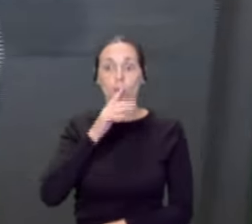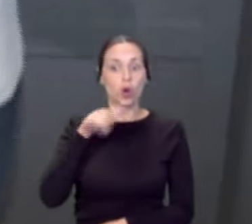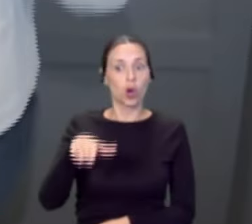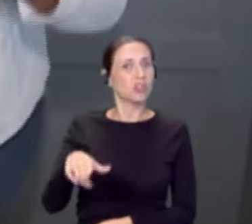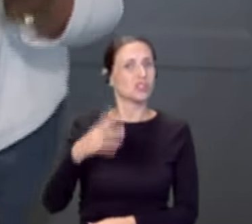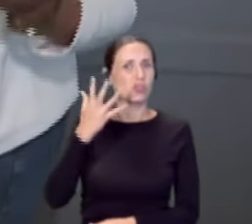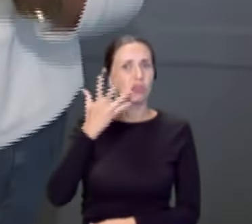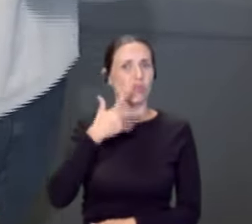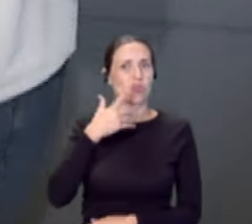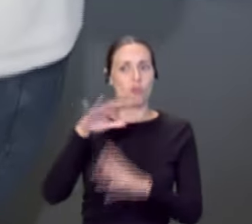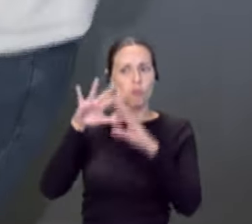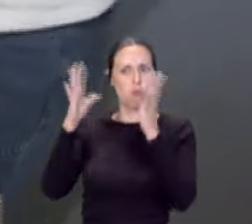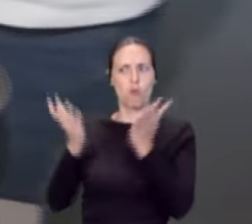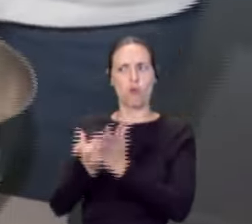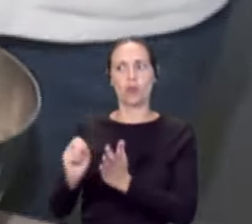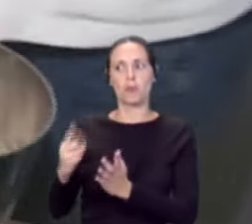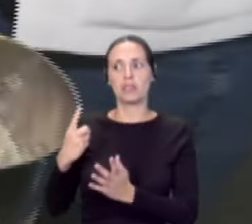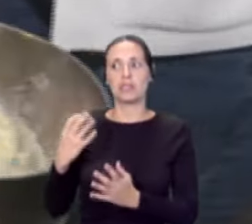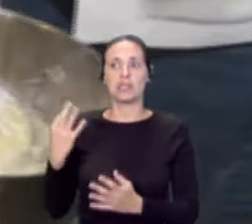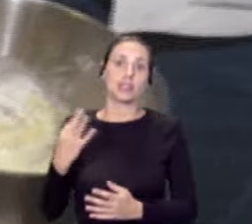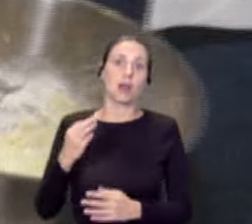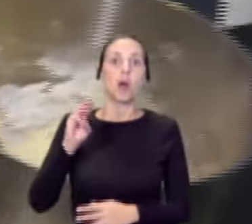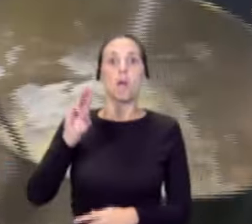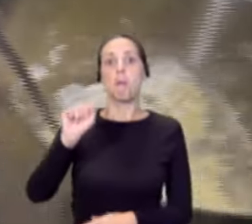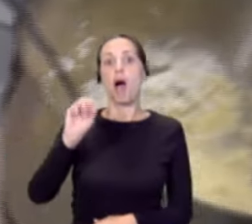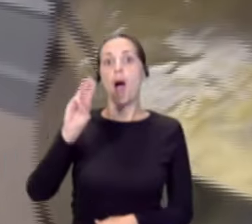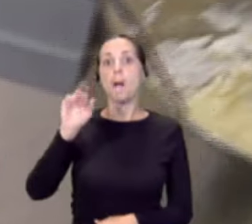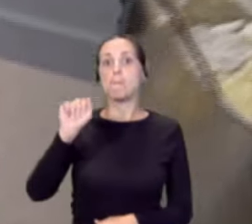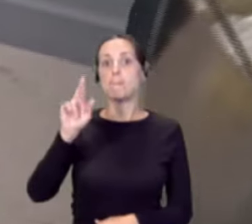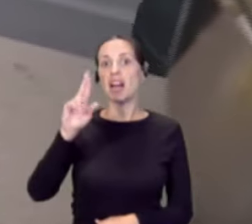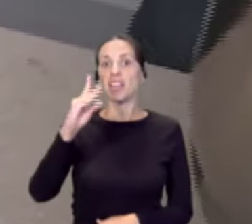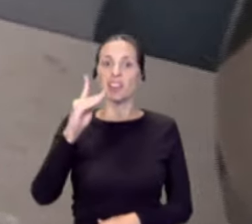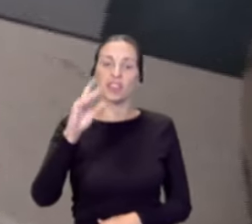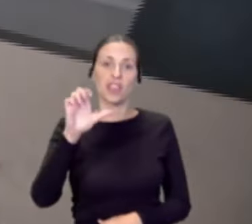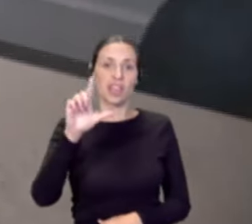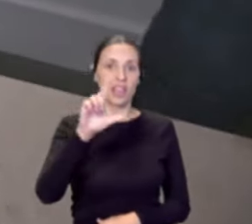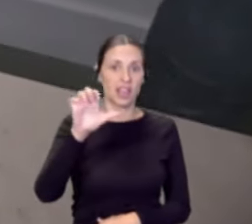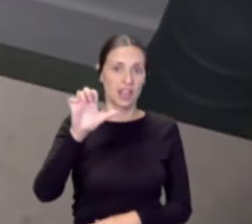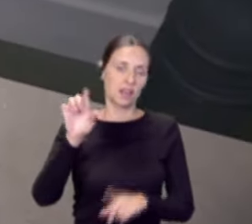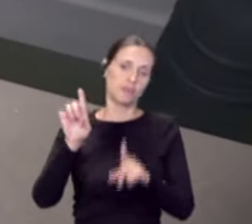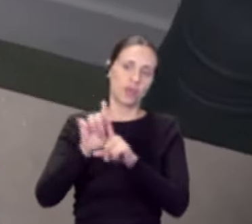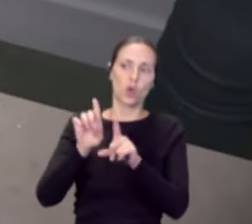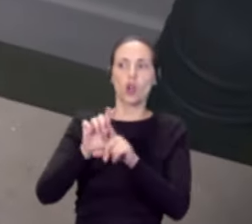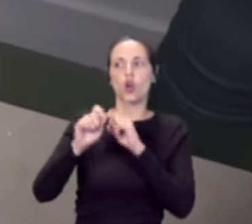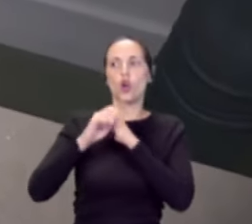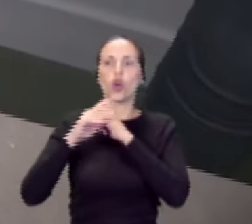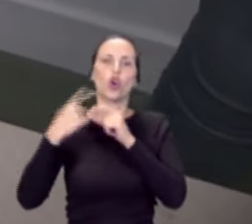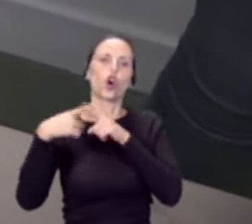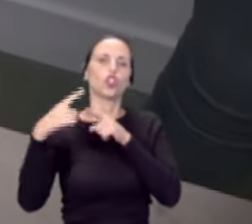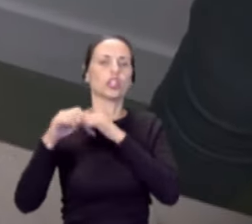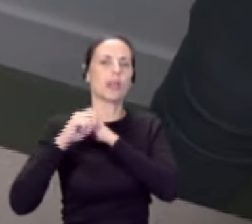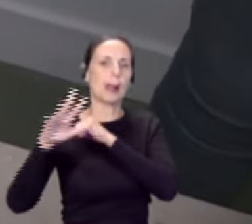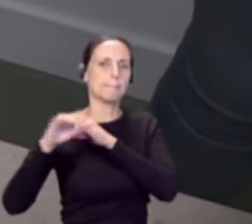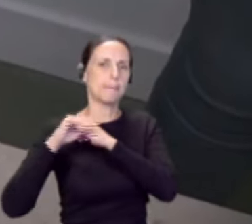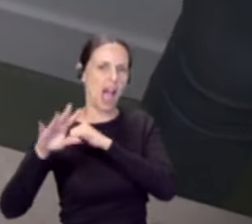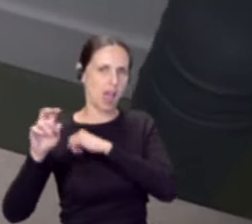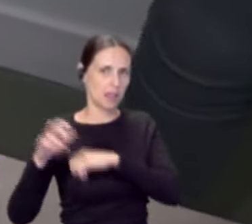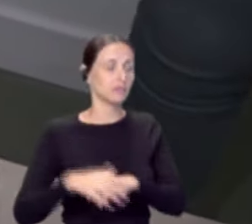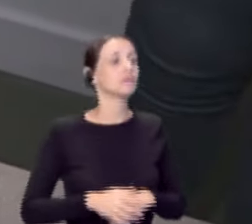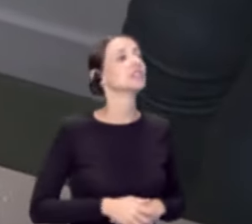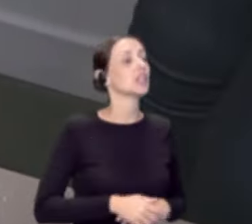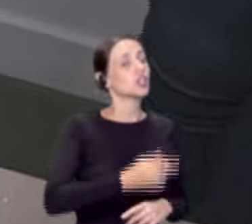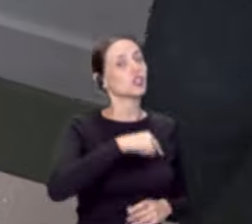conocidos mundialmente, ¿no? Que sería como papardelle con frutti di mare. Sí, correcto. Lo que pasa es que nosotros le añadimos